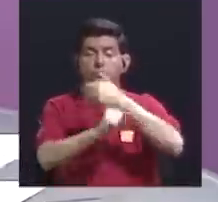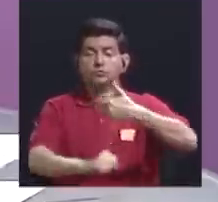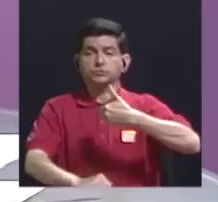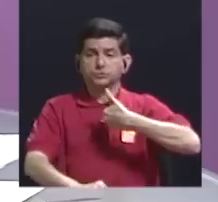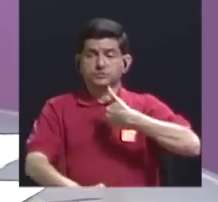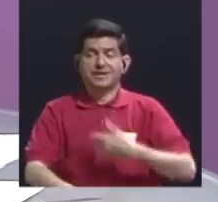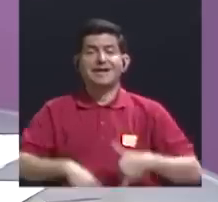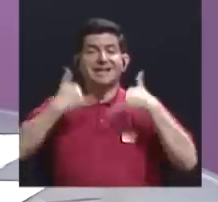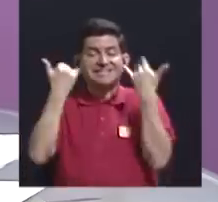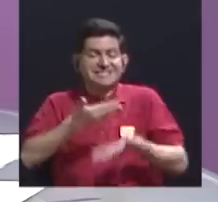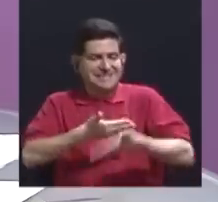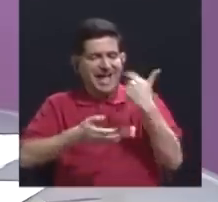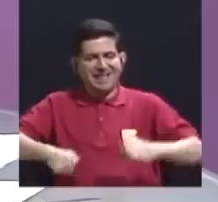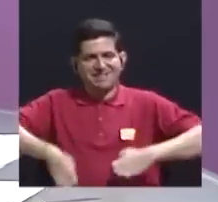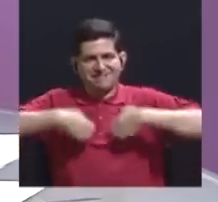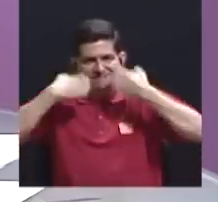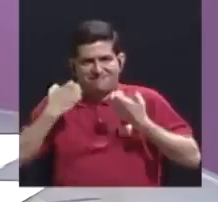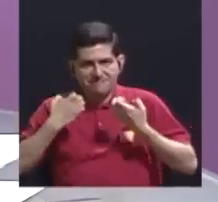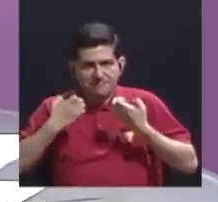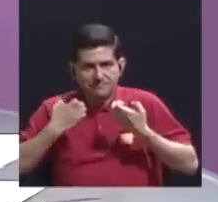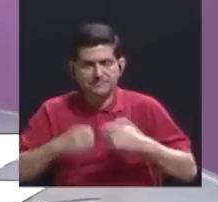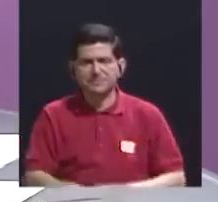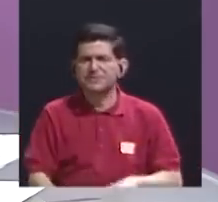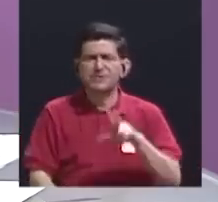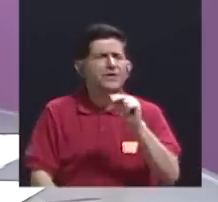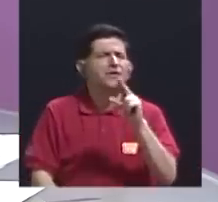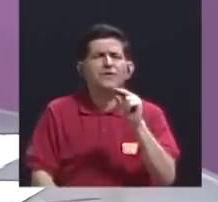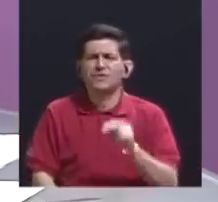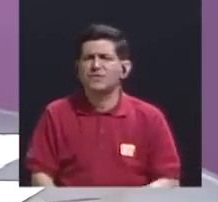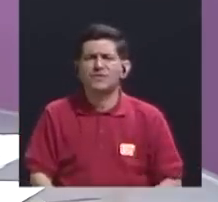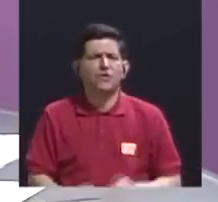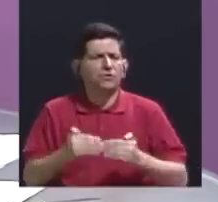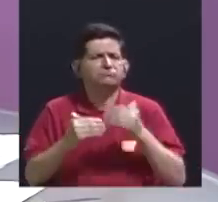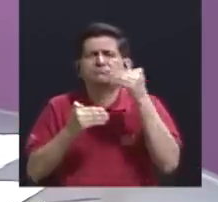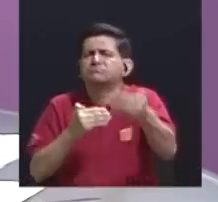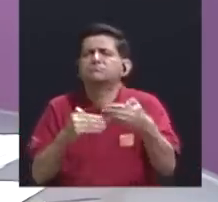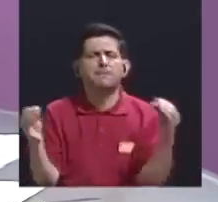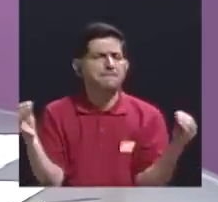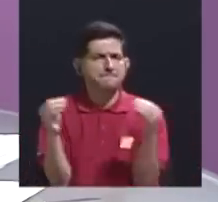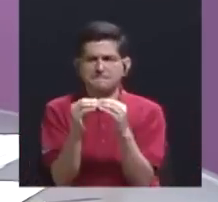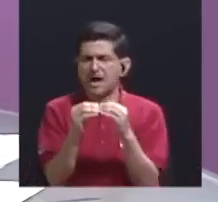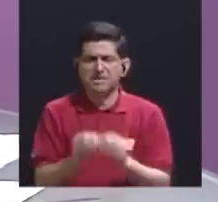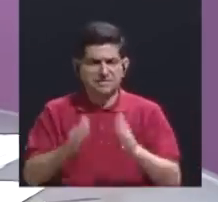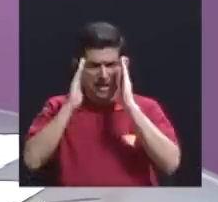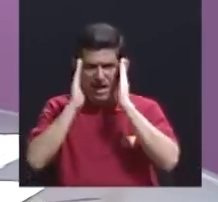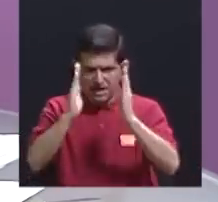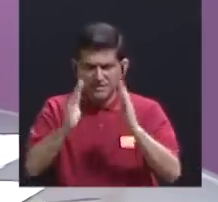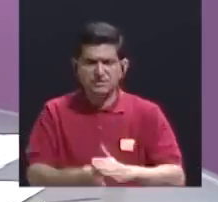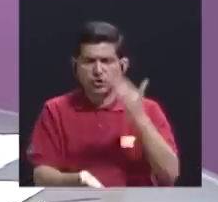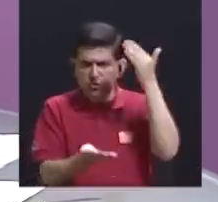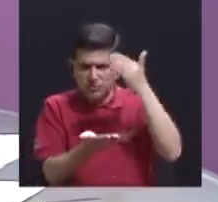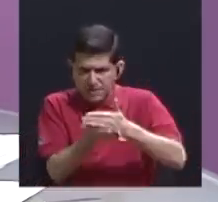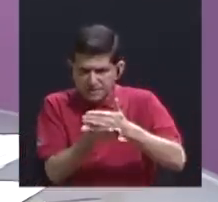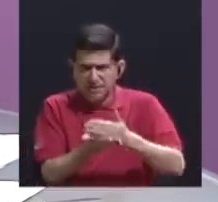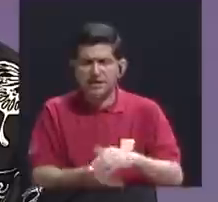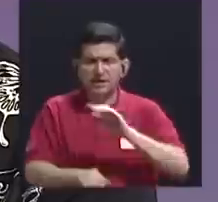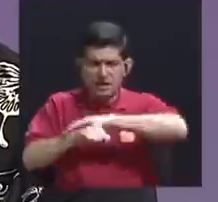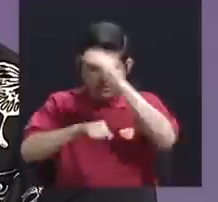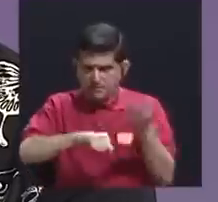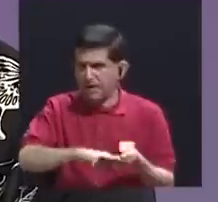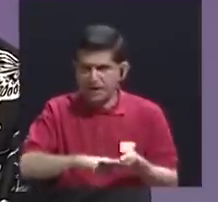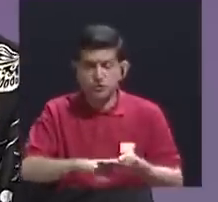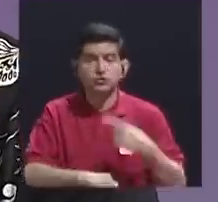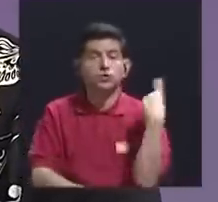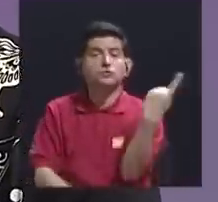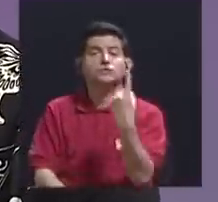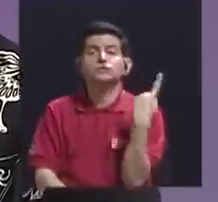a lo que ya existe no no se va más allá en el tratamiento de la interrupción del embarazo